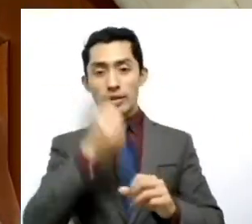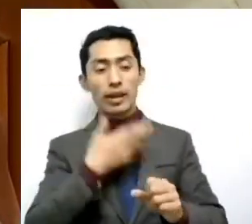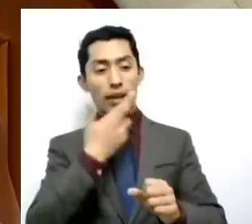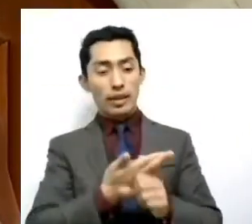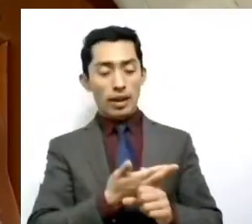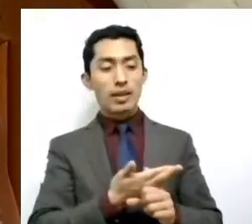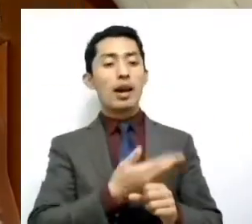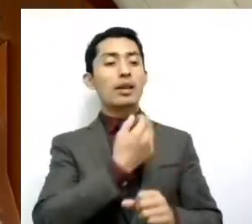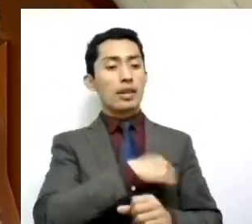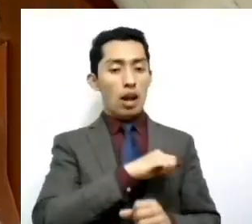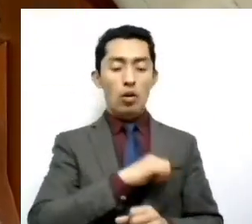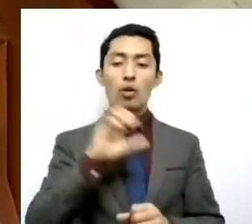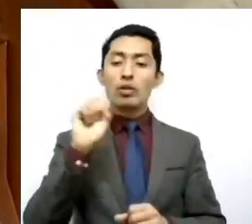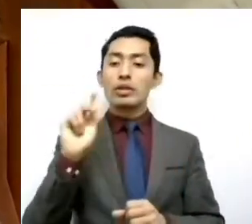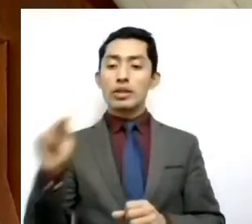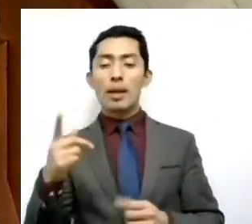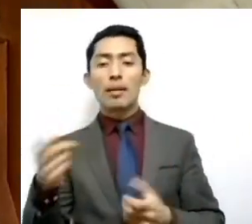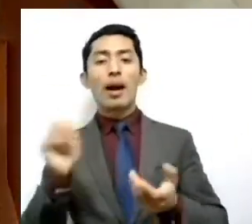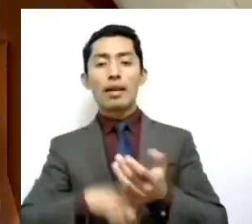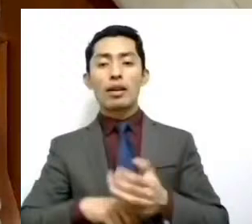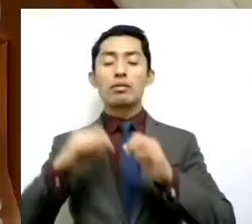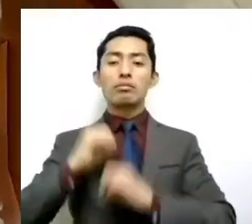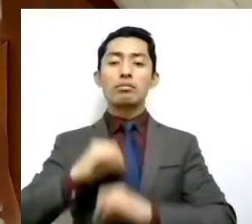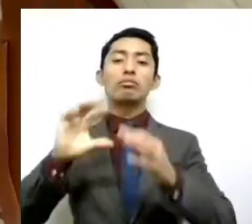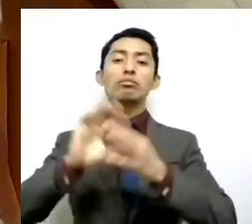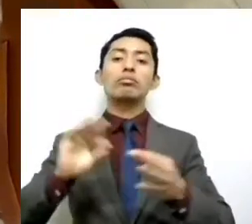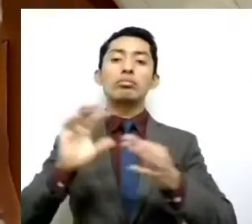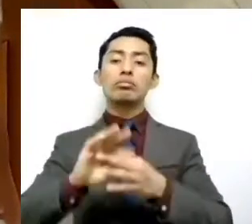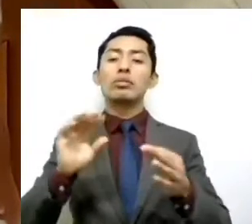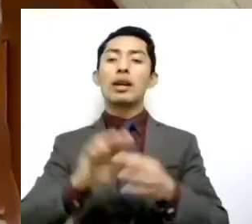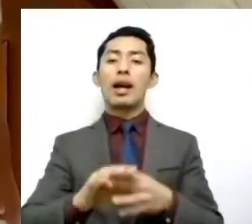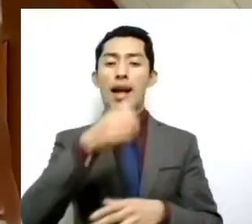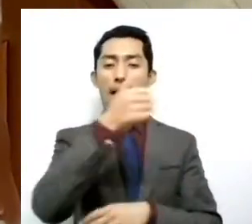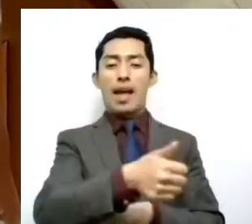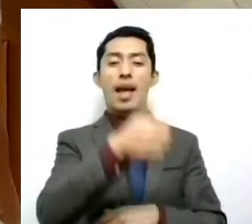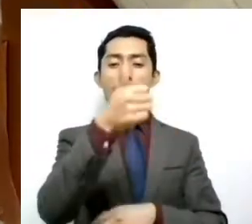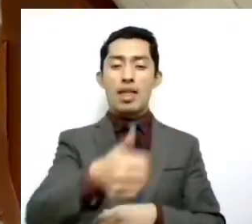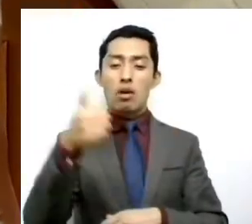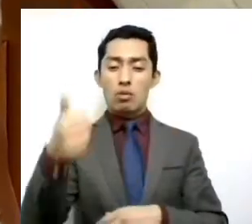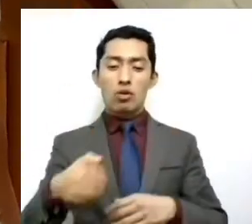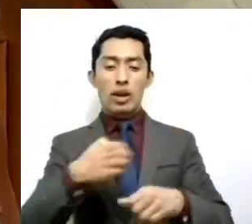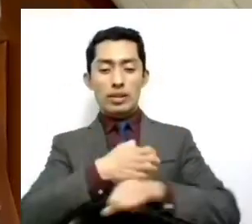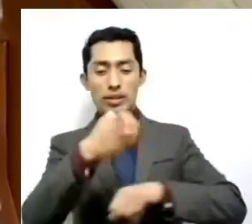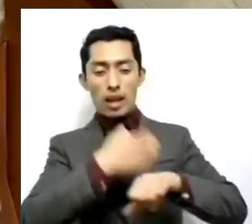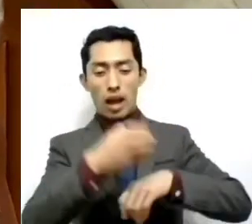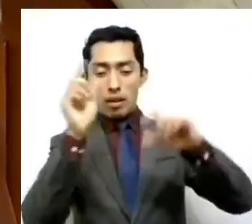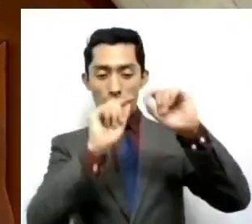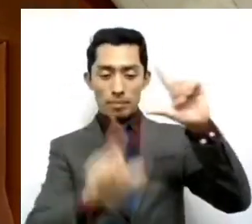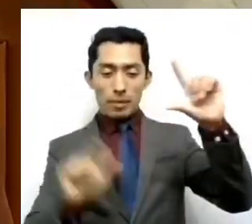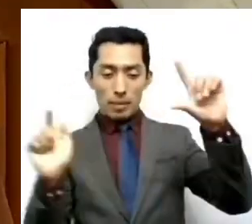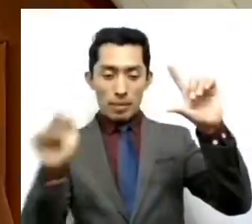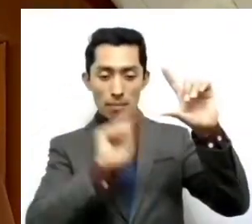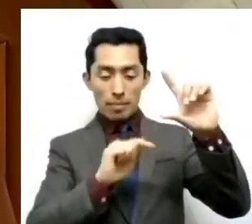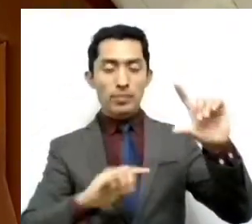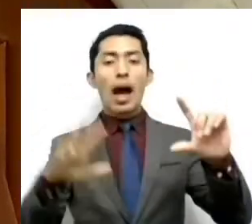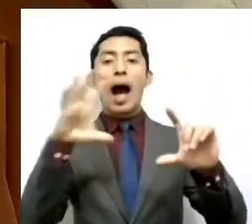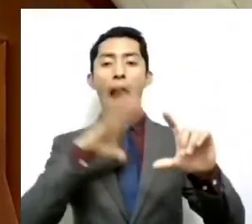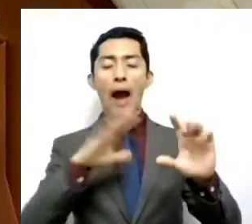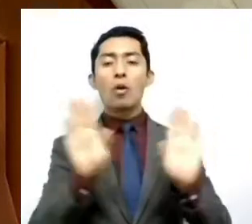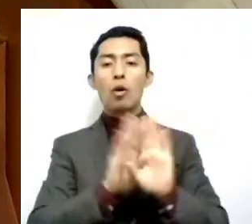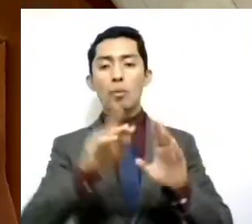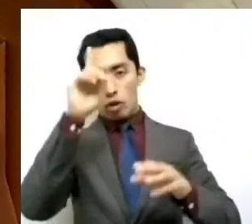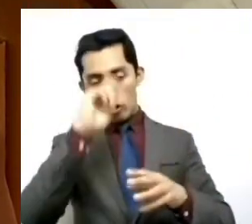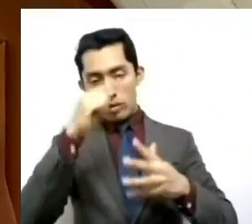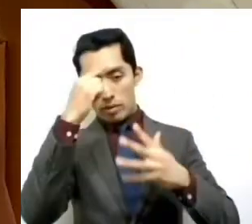presentaron ante la autoridad educativa de cada uno de los estados de la República las medidas de prevención